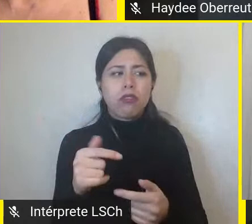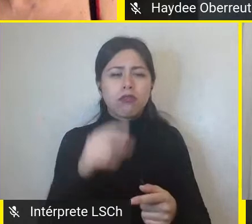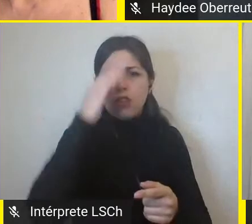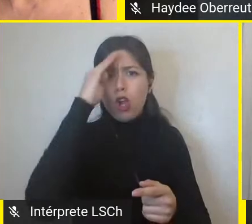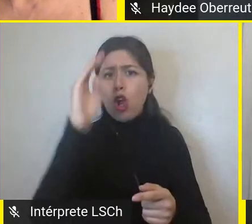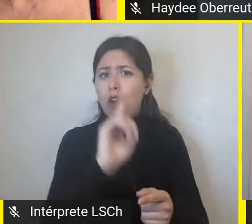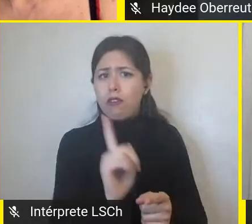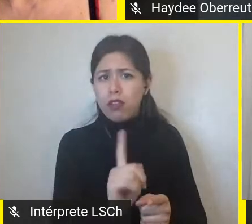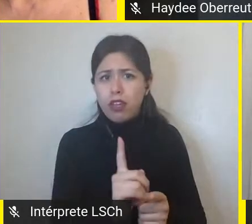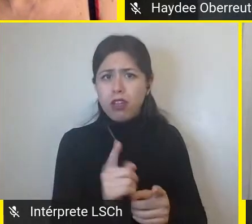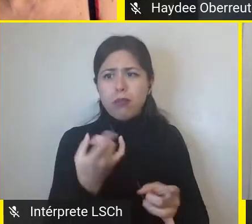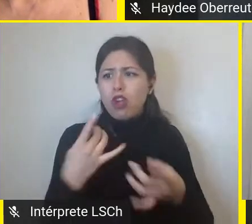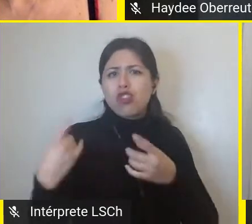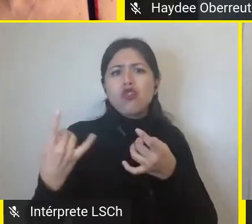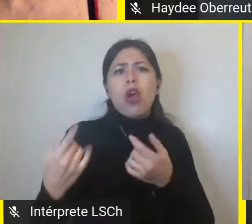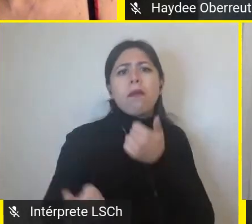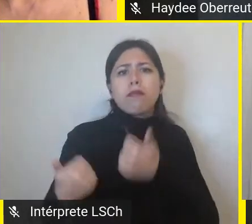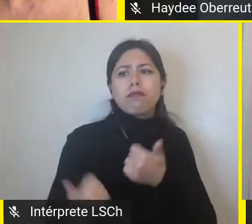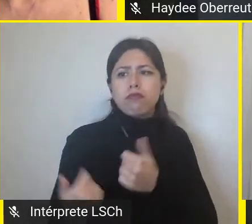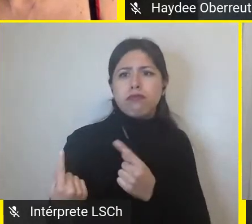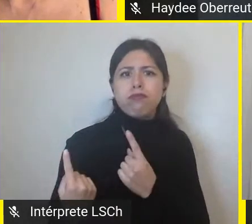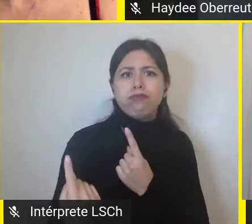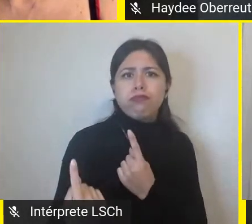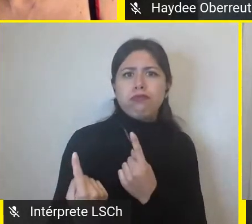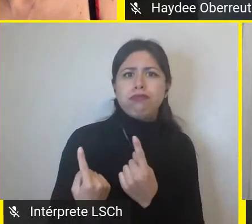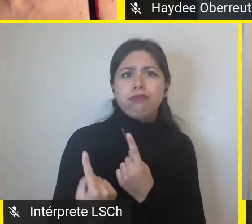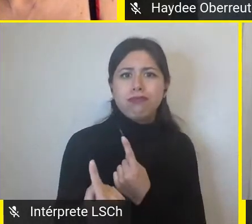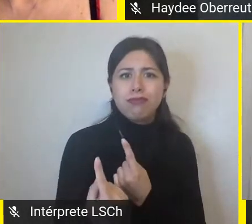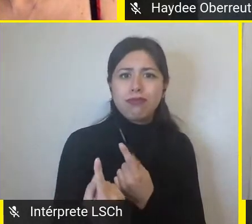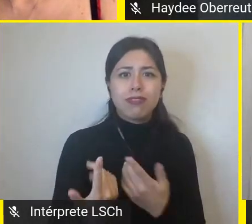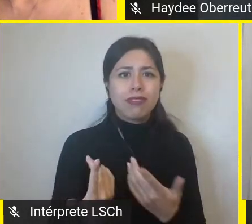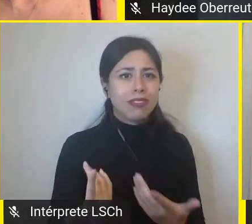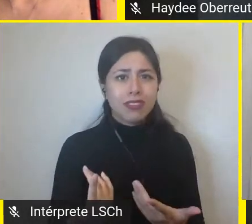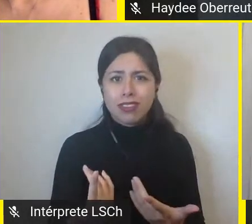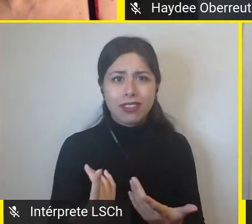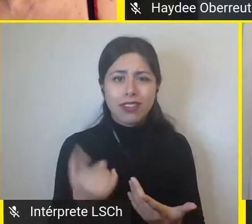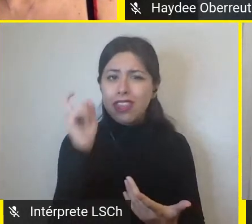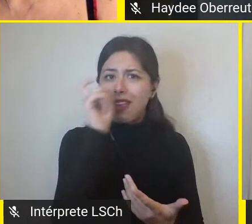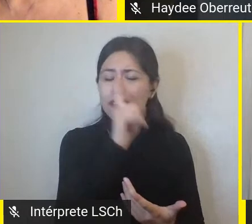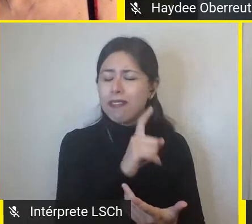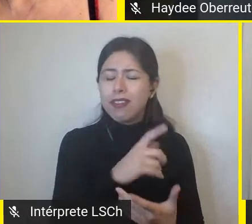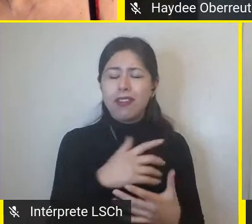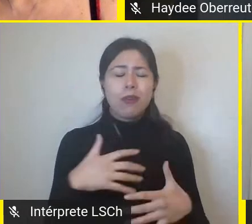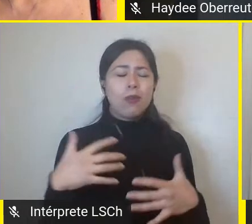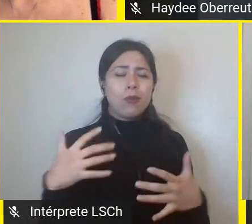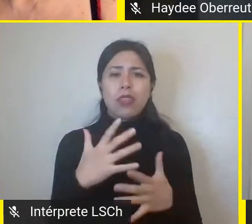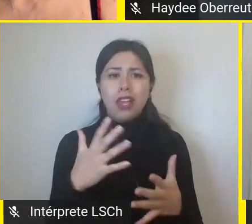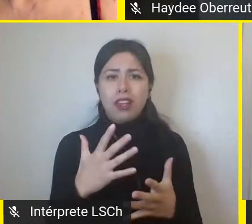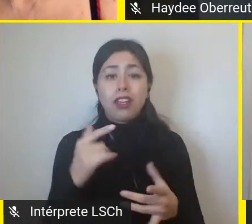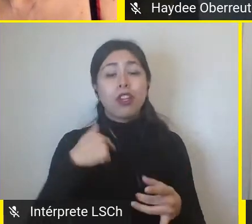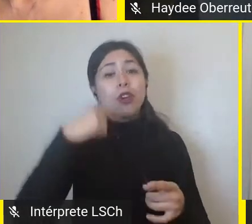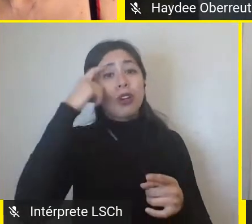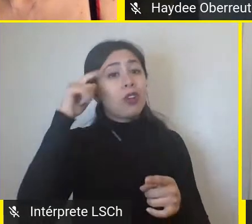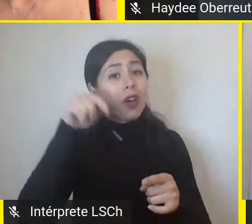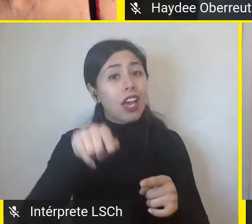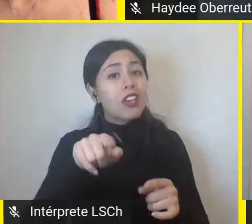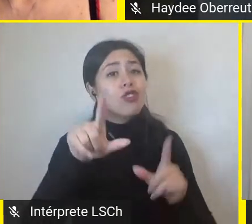competencia. Tienes que competir en todos los planos, una cosa terrible. Entonces hoy día yo creo que eso se ha caído un poco. Me